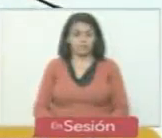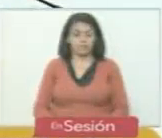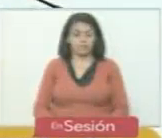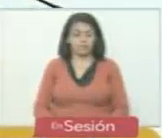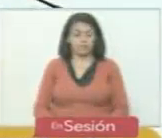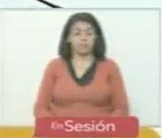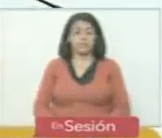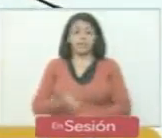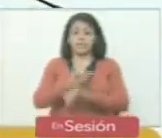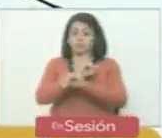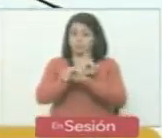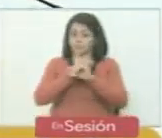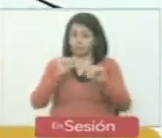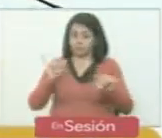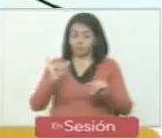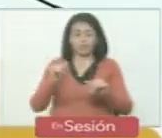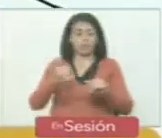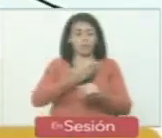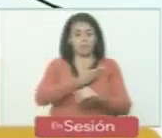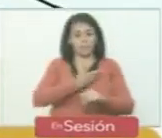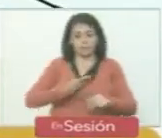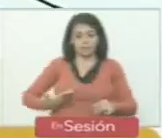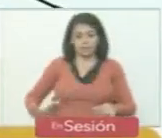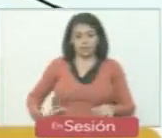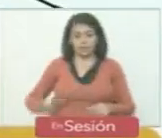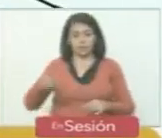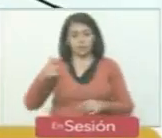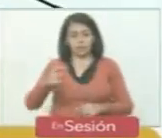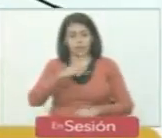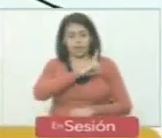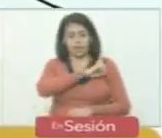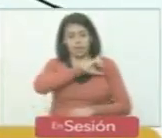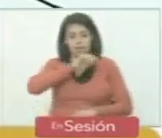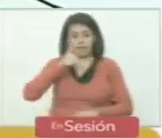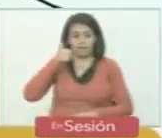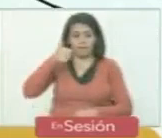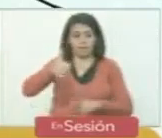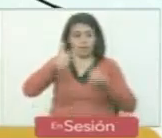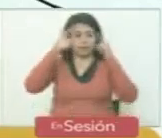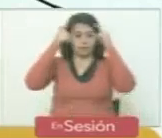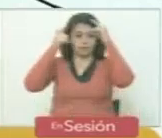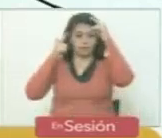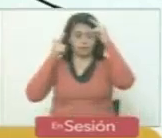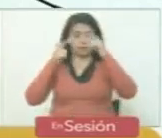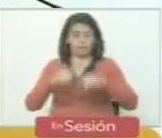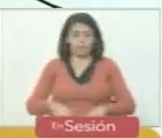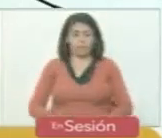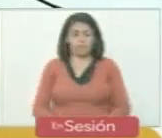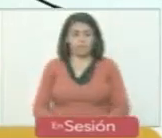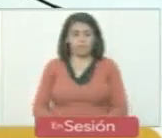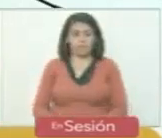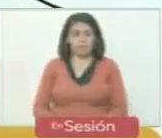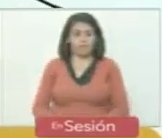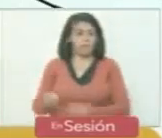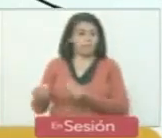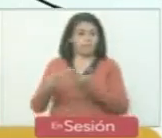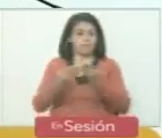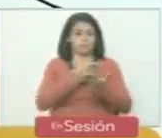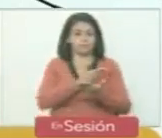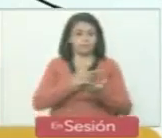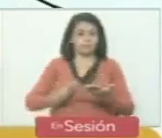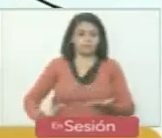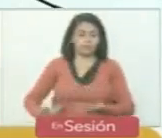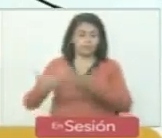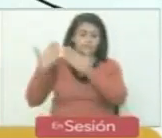Una vez que nuestro presidente, comandante eterno Hugo Chávez, recibe la presidencia